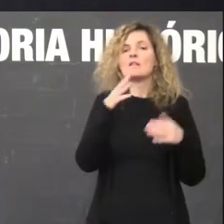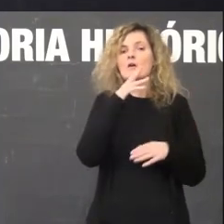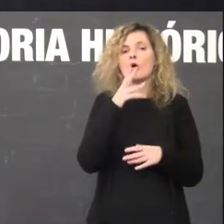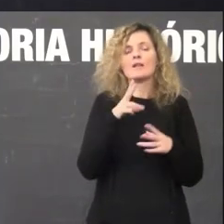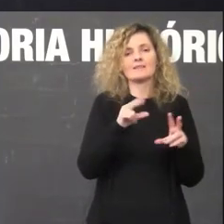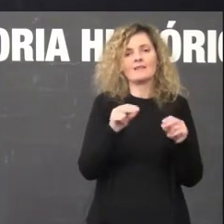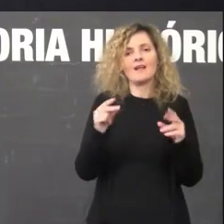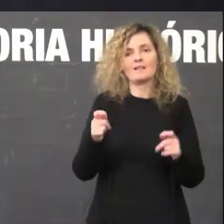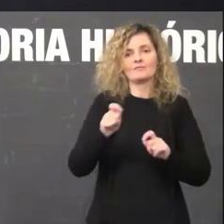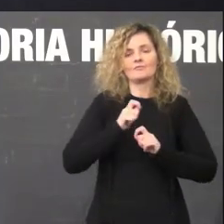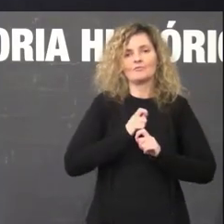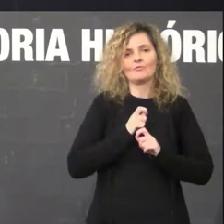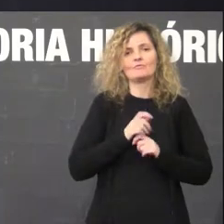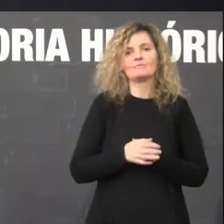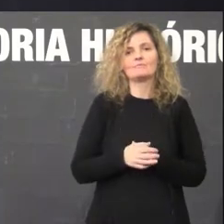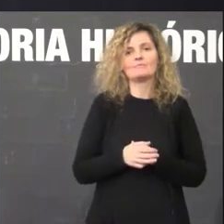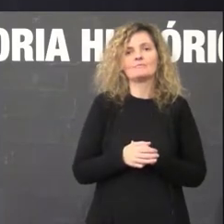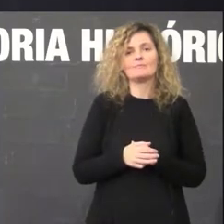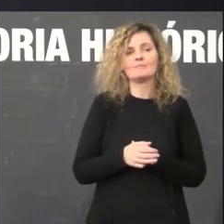tanto, tamén